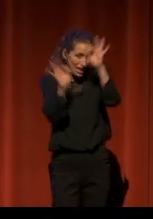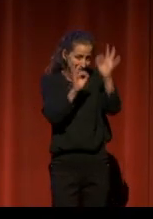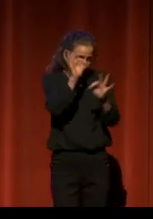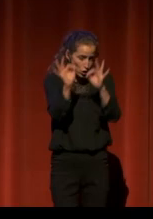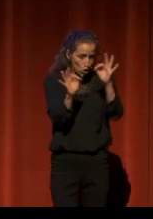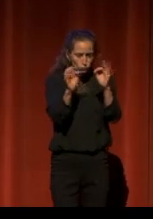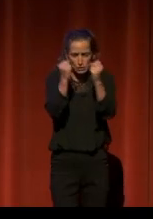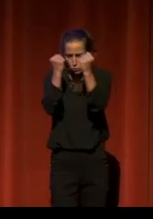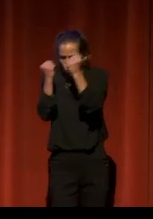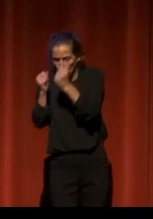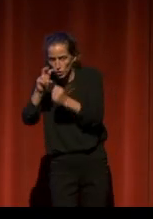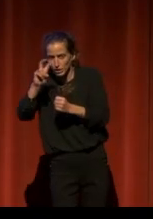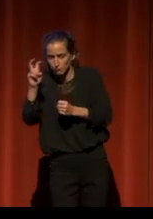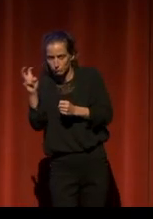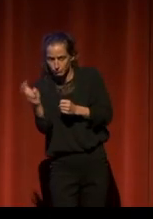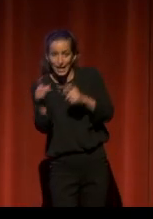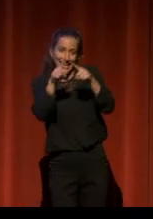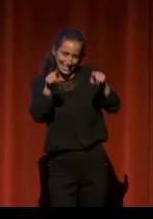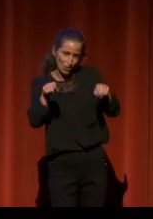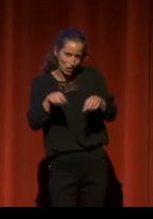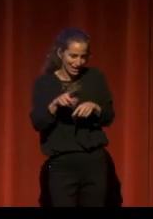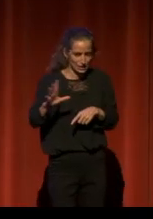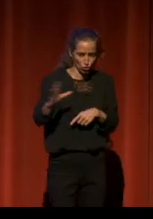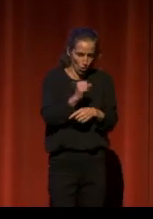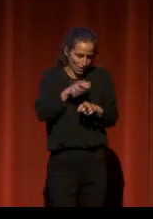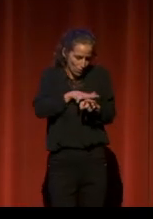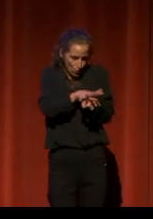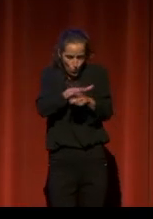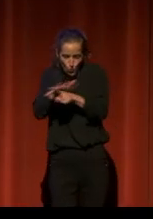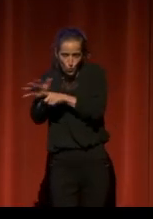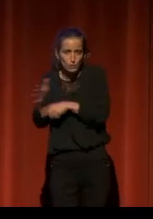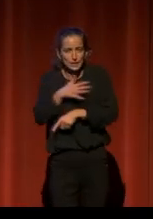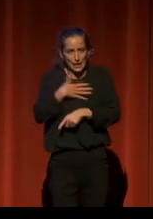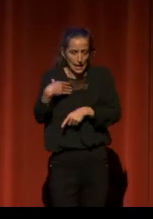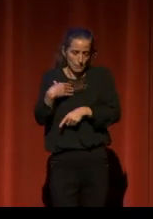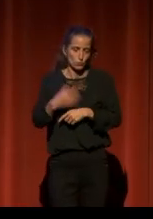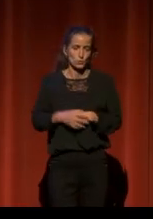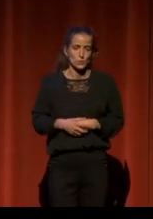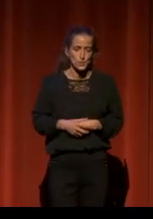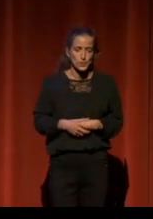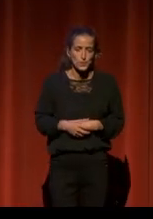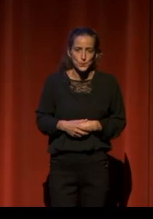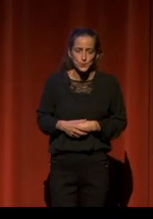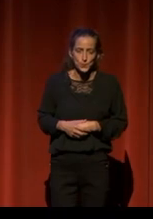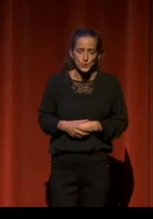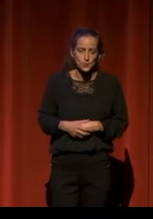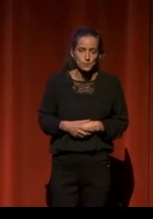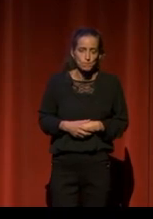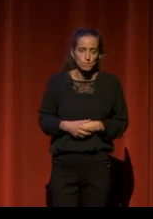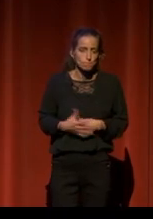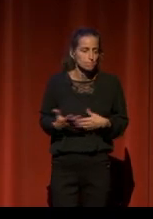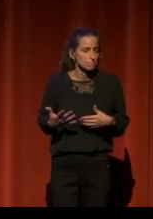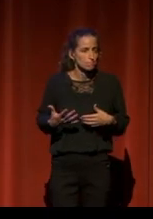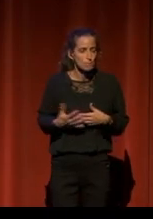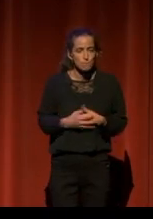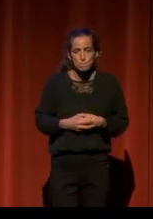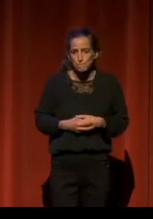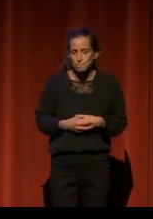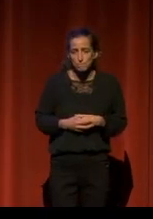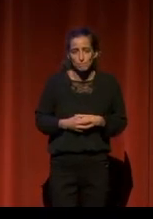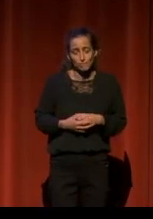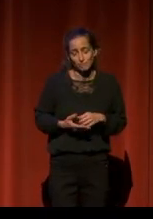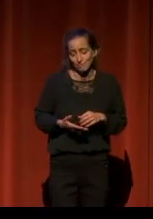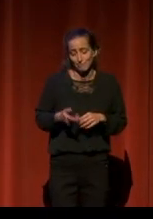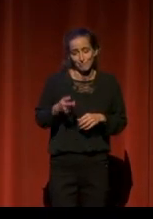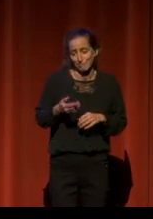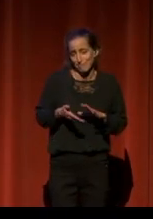eh hexagonales al servicio de ese contrato social y bueno eh yo llego aquí al final a mi